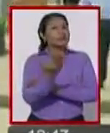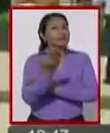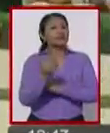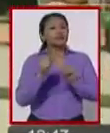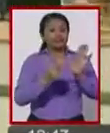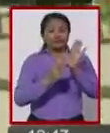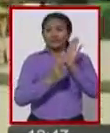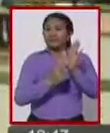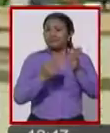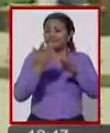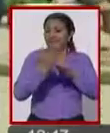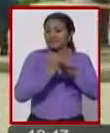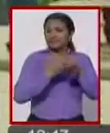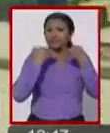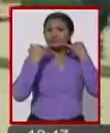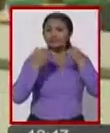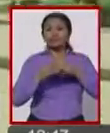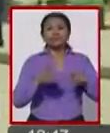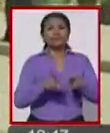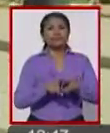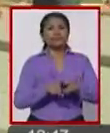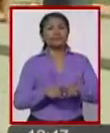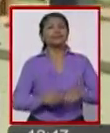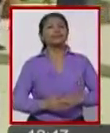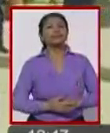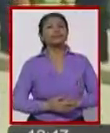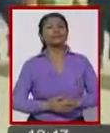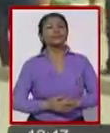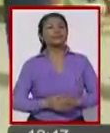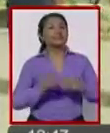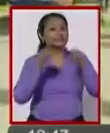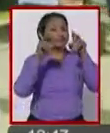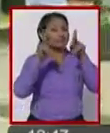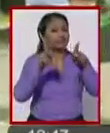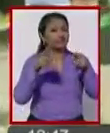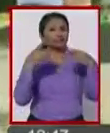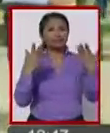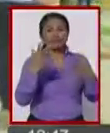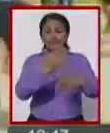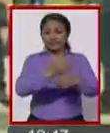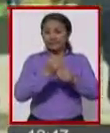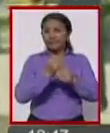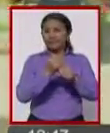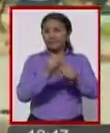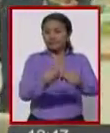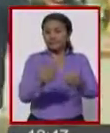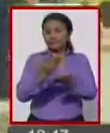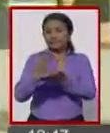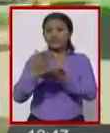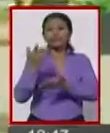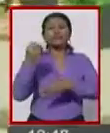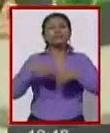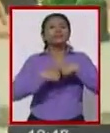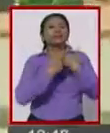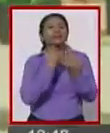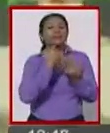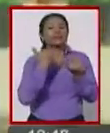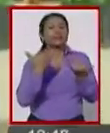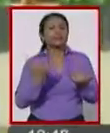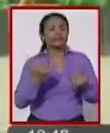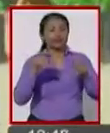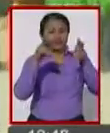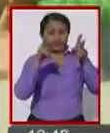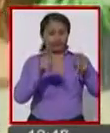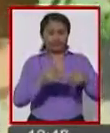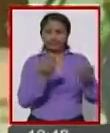Usted nos mostraba en los avances informativos precisamente acerca de las personas que fueron evacuadas. Pero ¿cuál es el estado en el que se encuentran